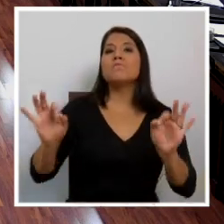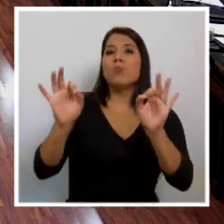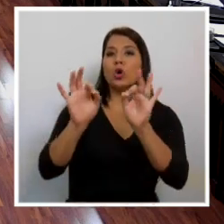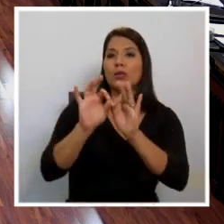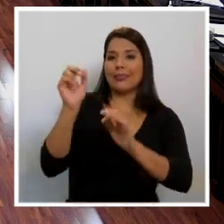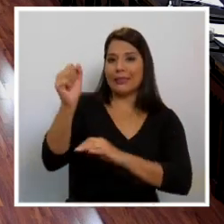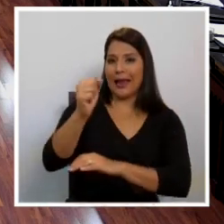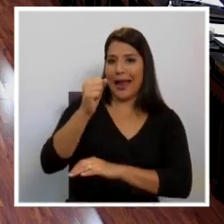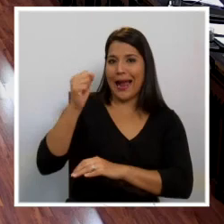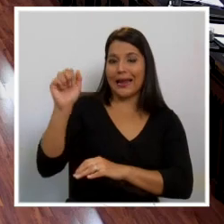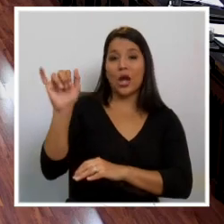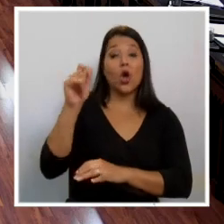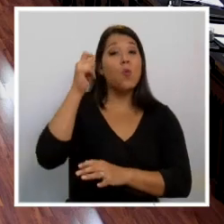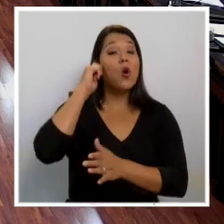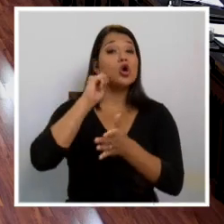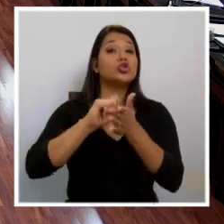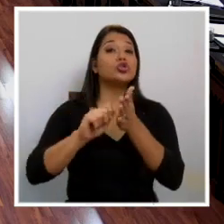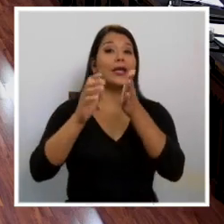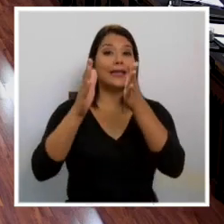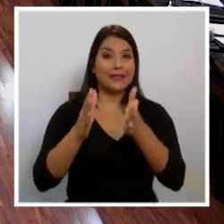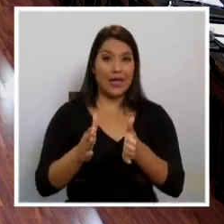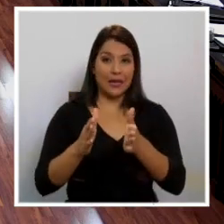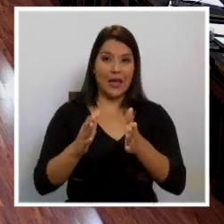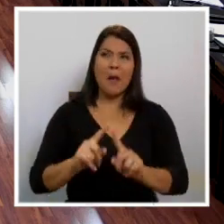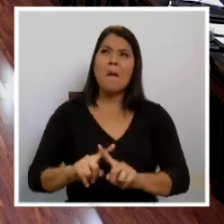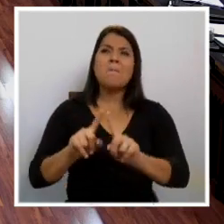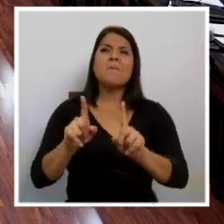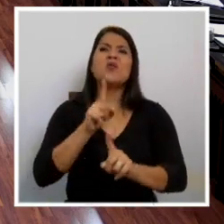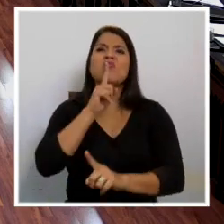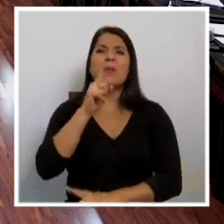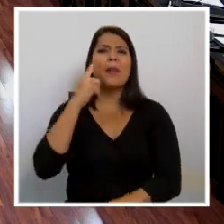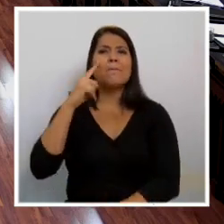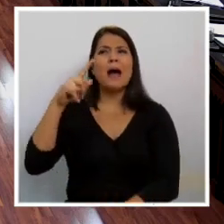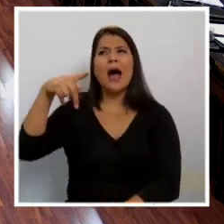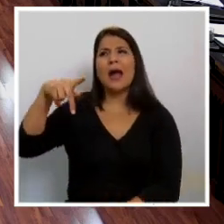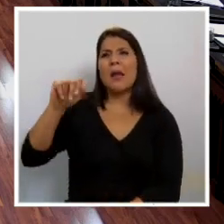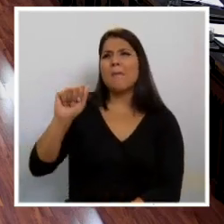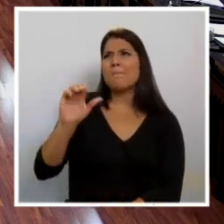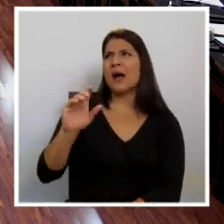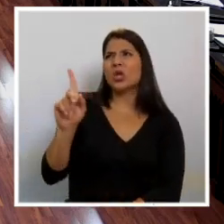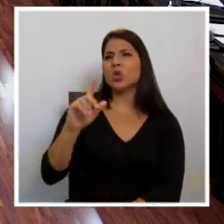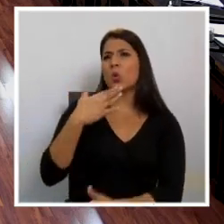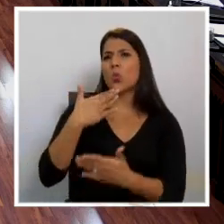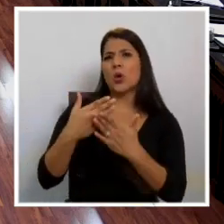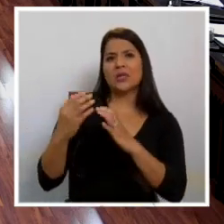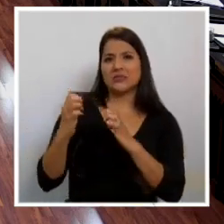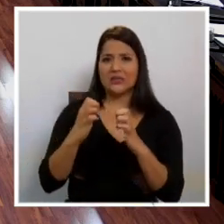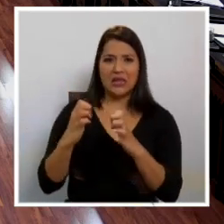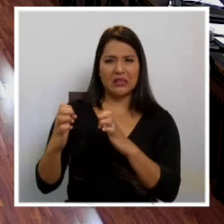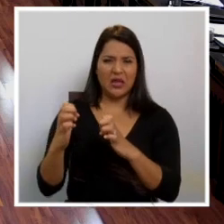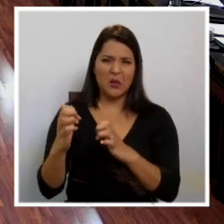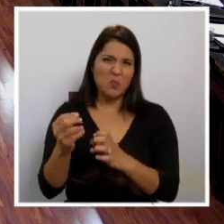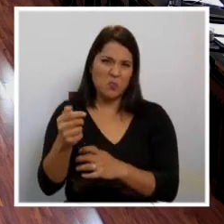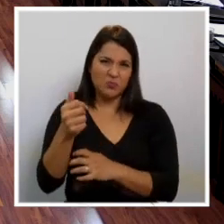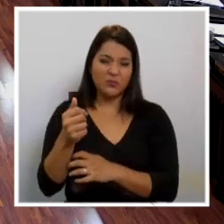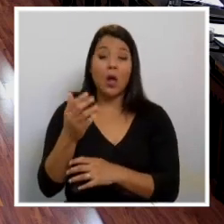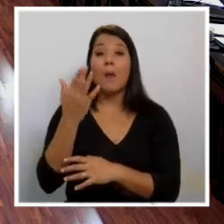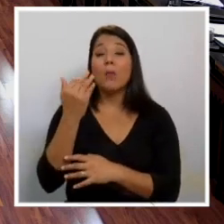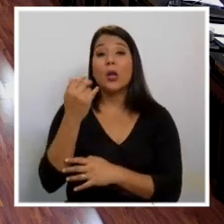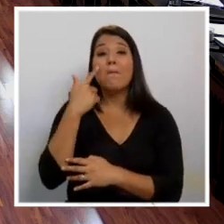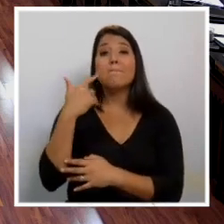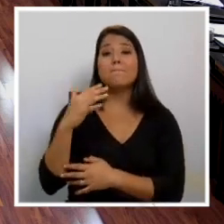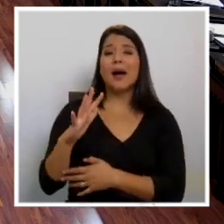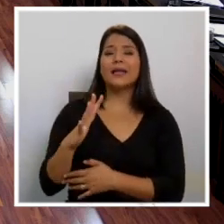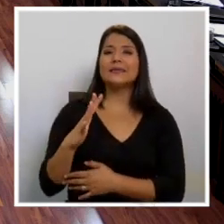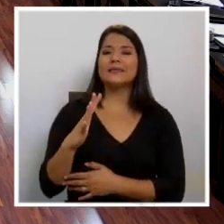es tan importante para el PAC, no es tan estratégico, porque pareciera que efectivamente